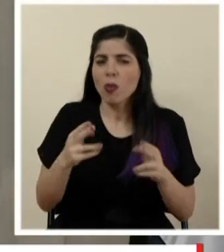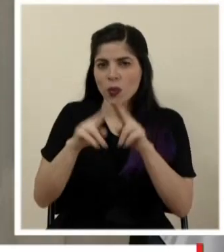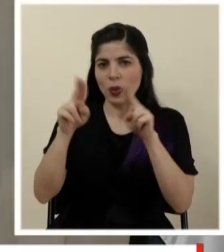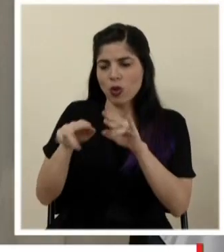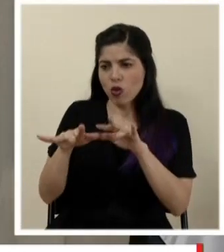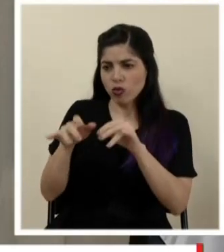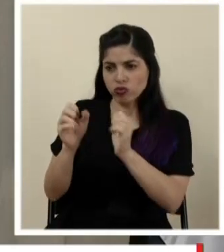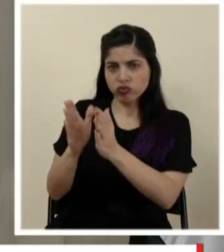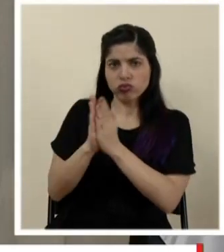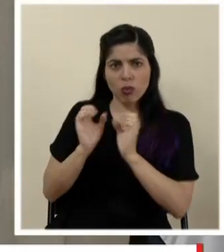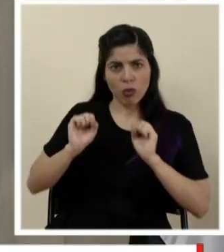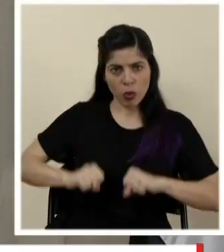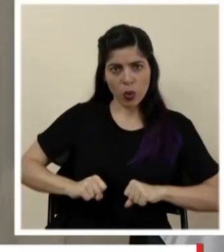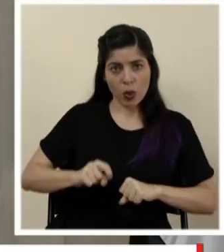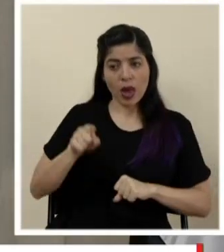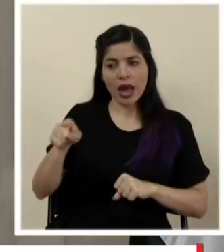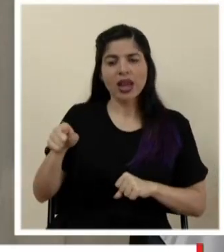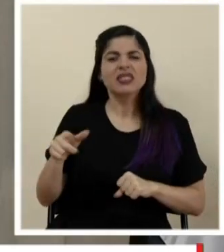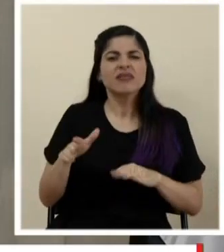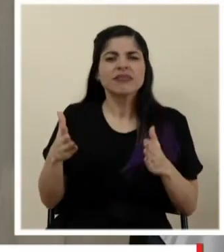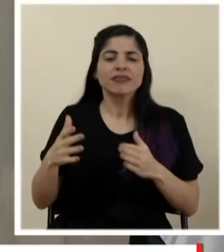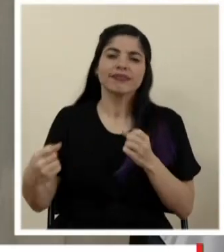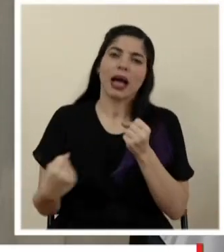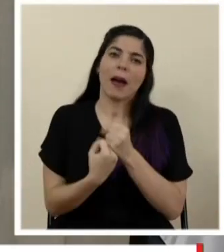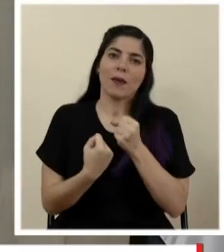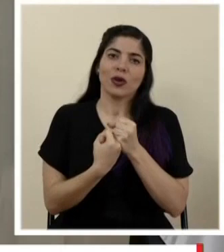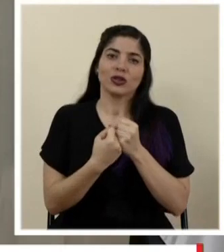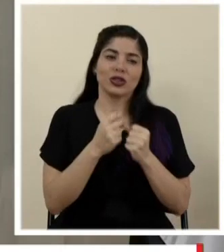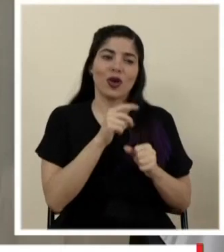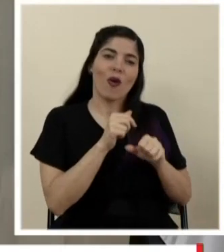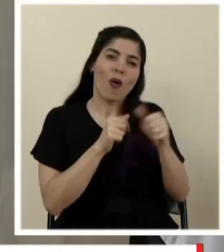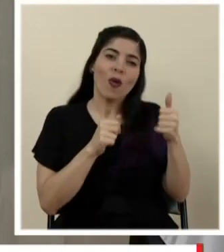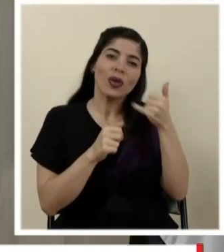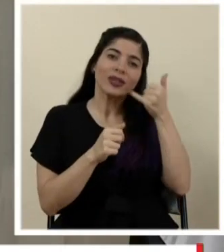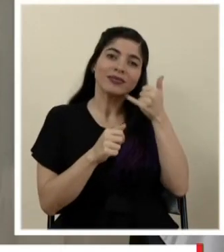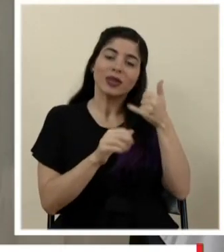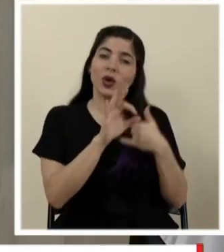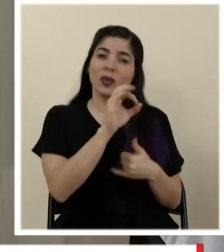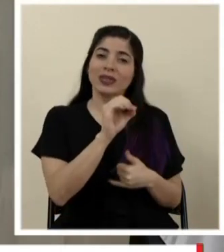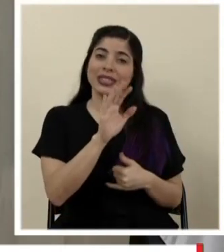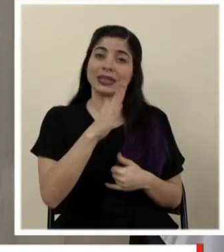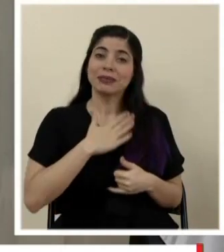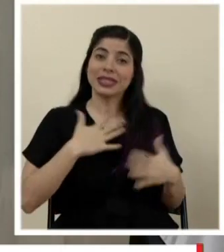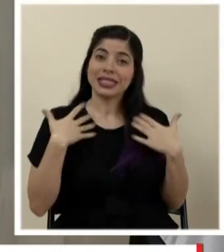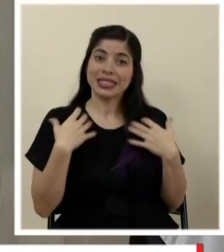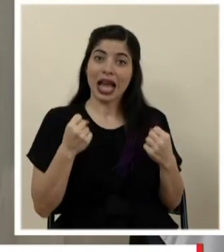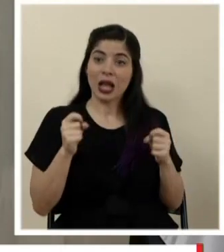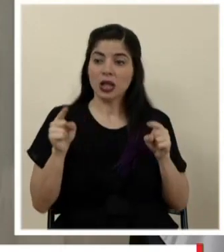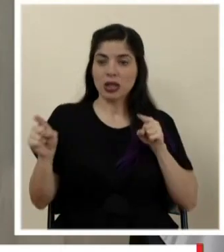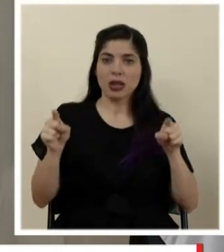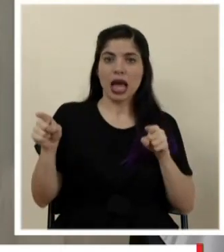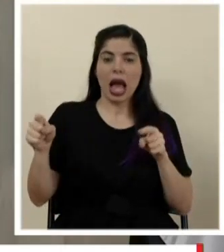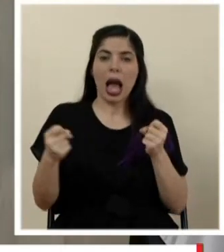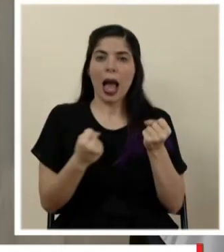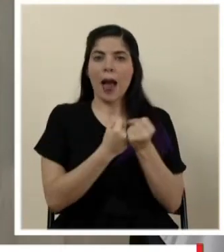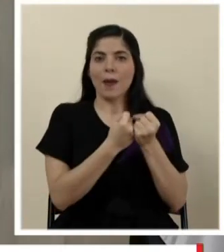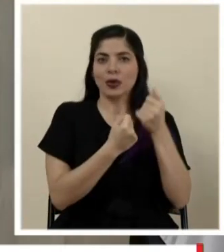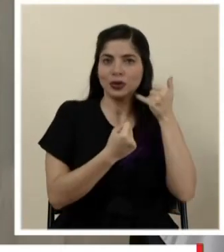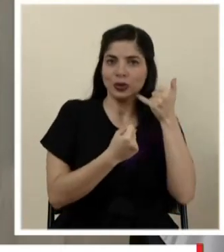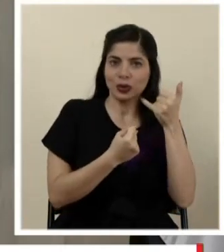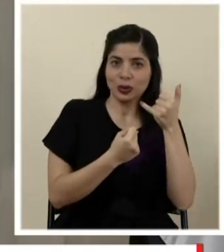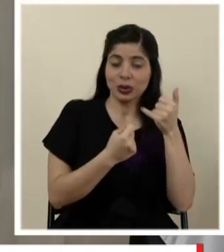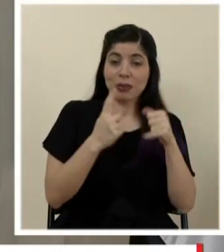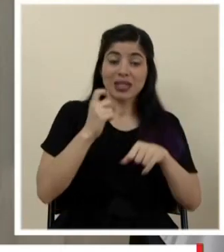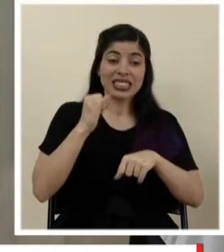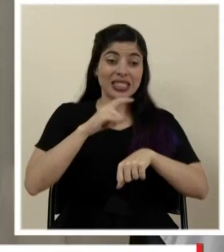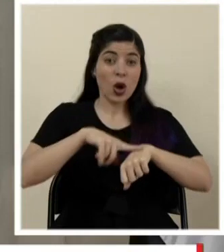Internet es un apoyo a la línea telefónica 905 Mi Salud. Pero en